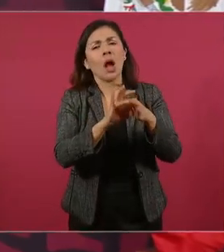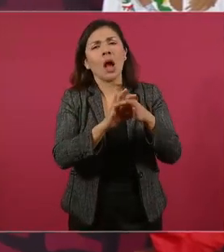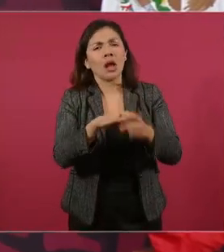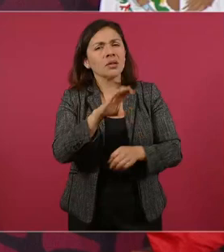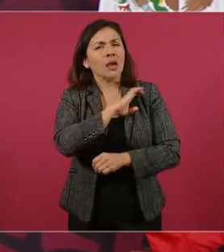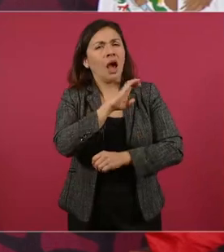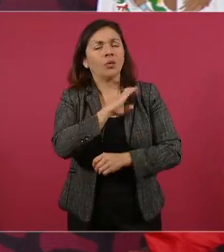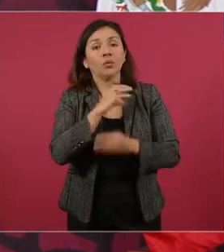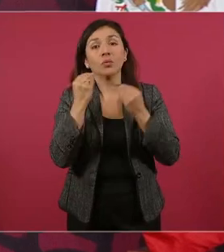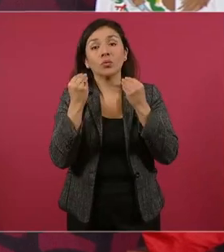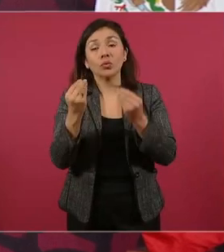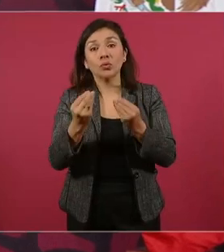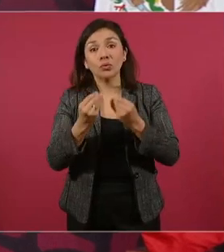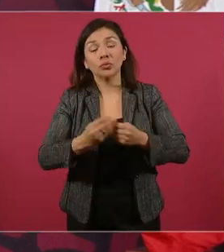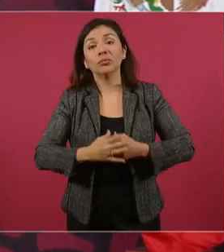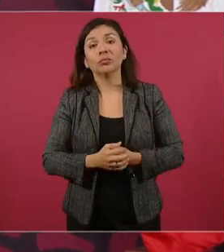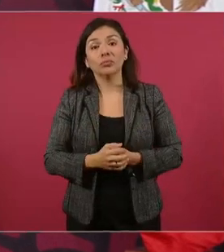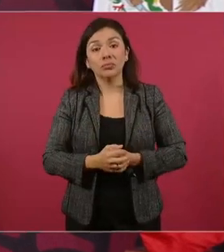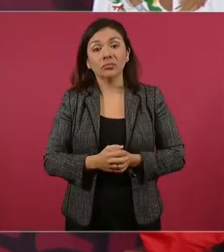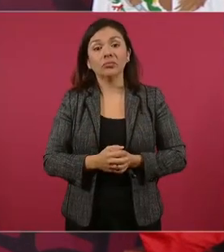Nos queremos mucho.